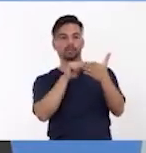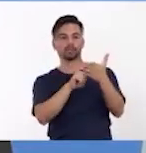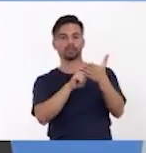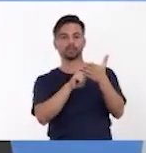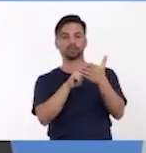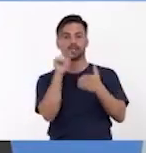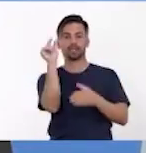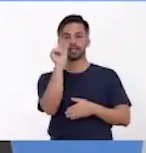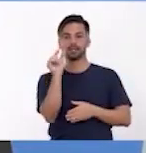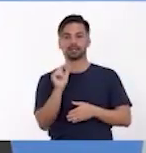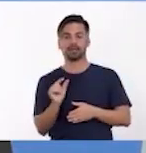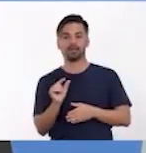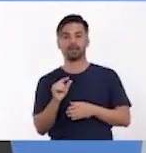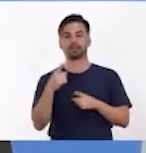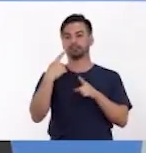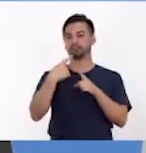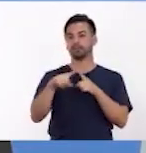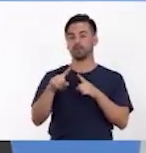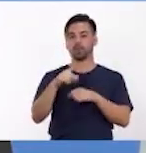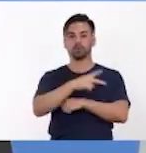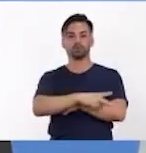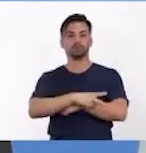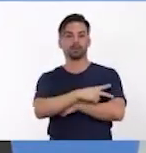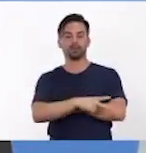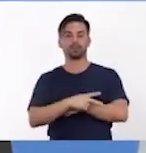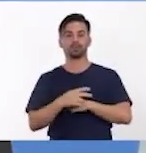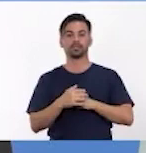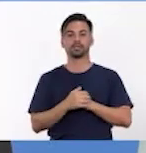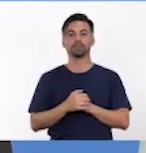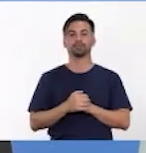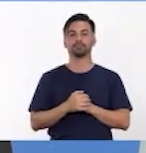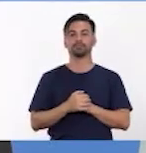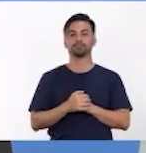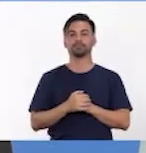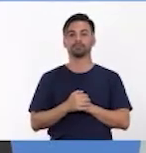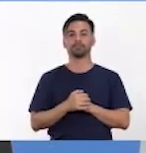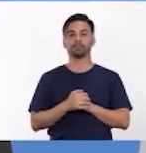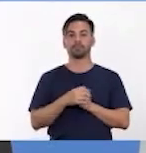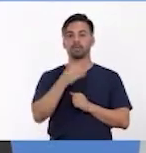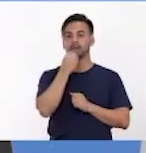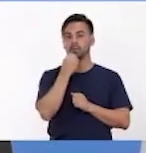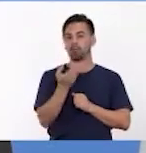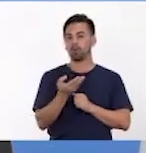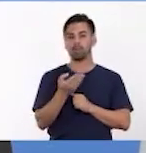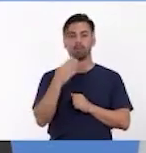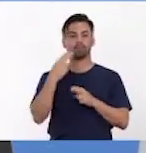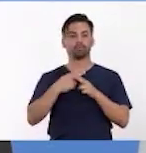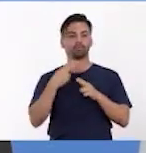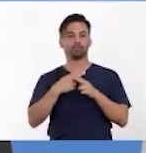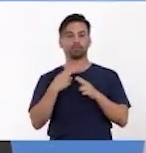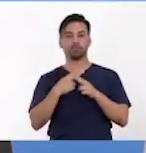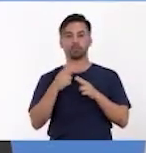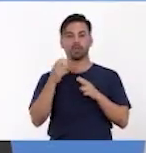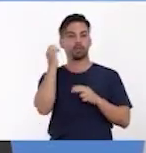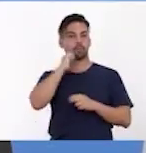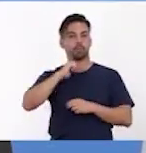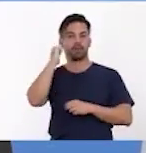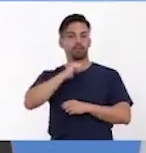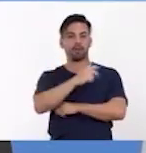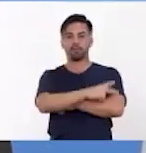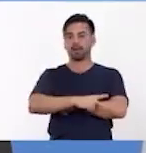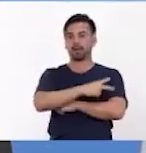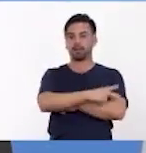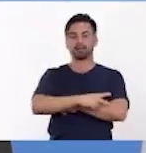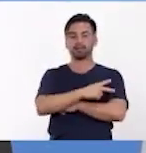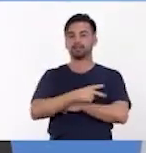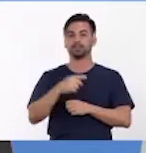Jamaica. Hoy podríamos multiplicar estos países porque hoy nuestros médicos se han multiplicado en las Antillas